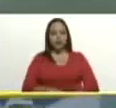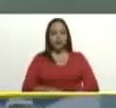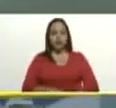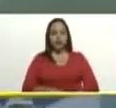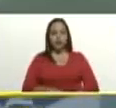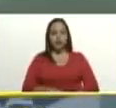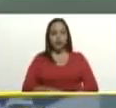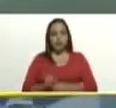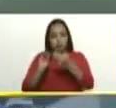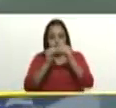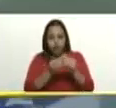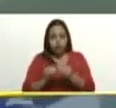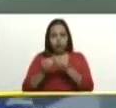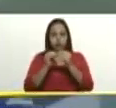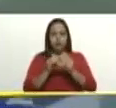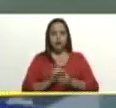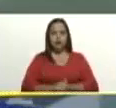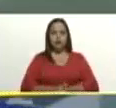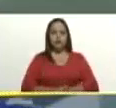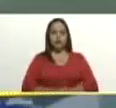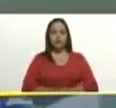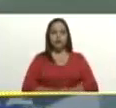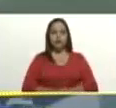de su elaboración.